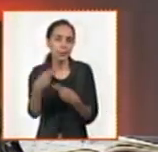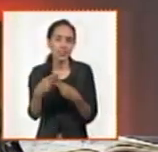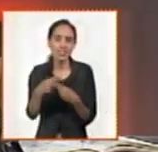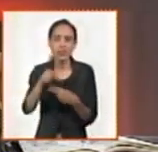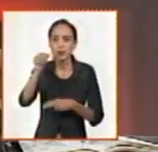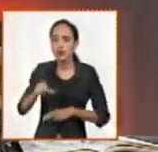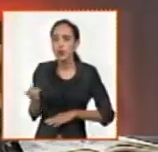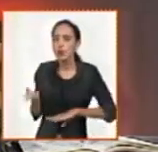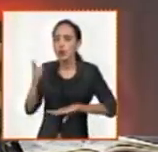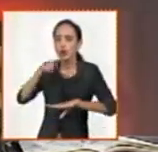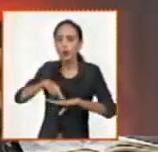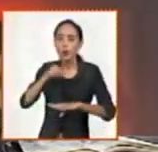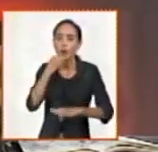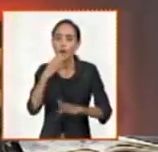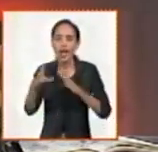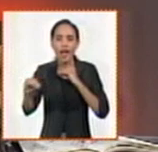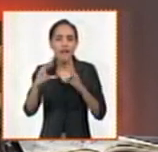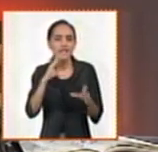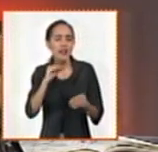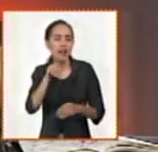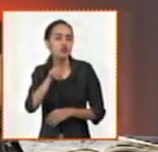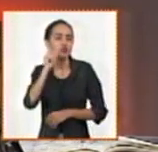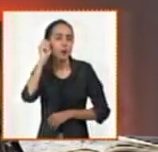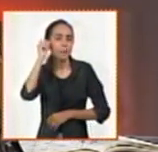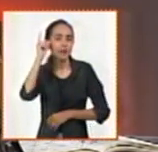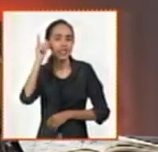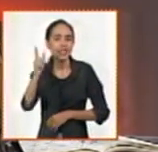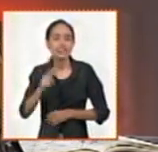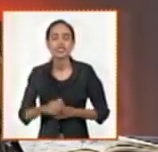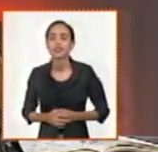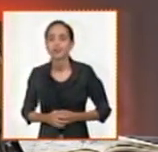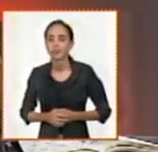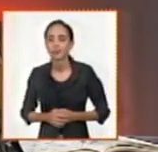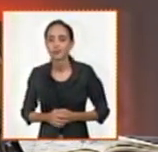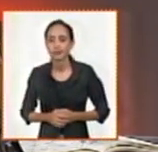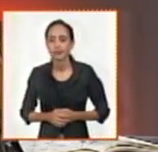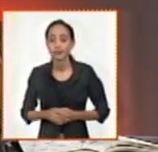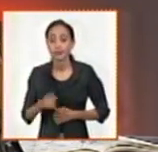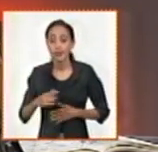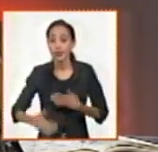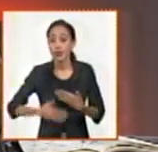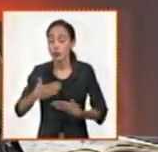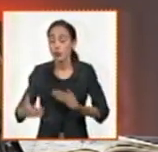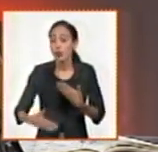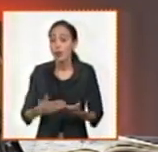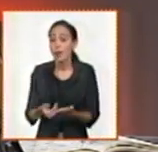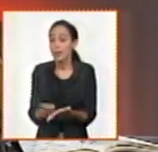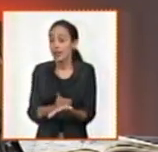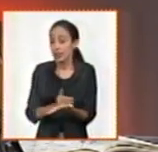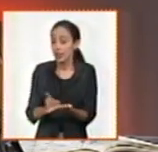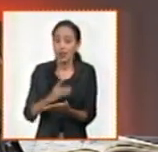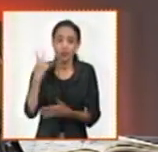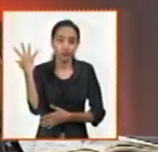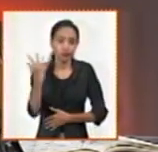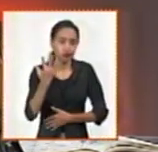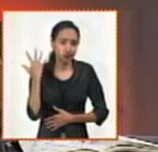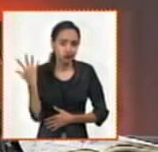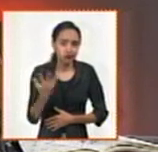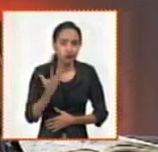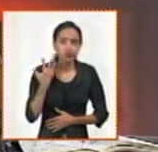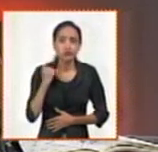Rico poder hablar sobre su experiencia viviendo esta crisis de deuda, y huracanes, y